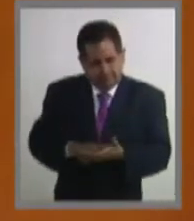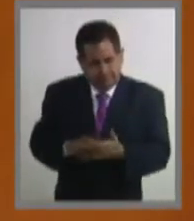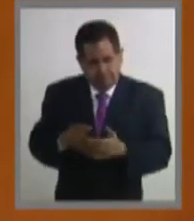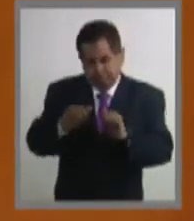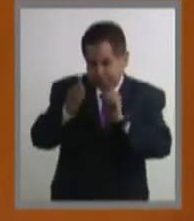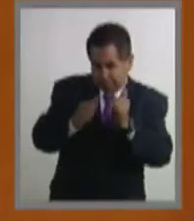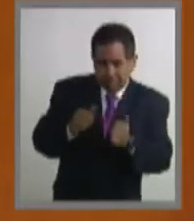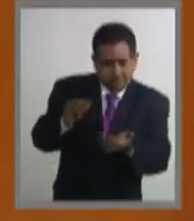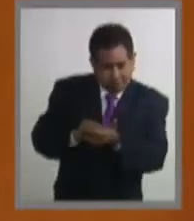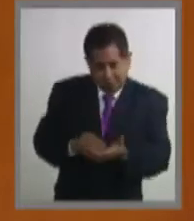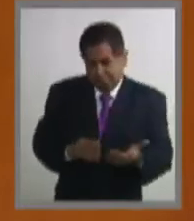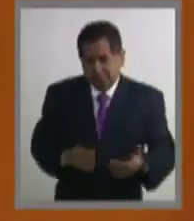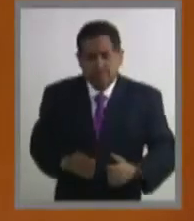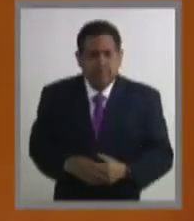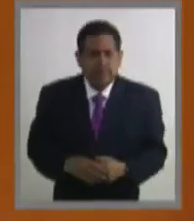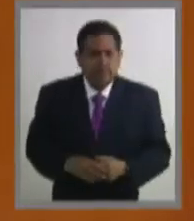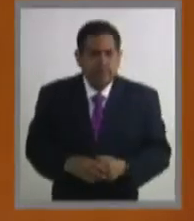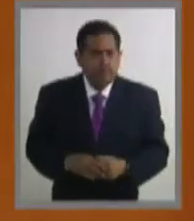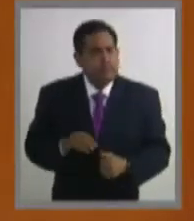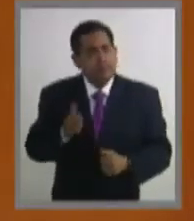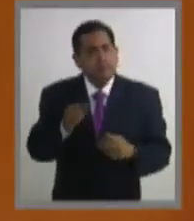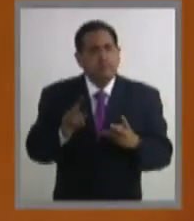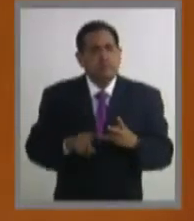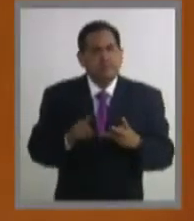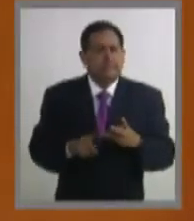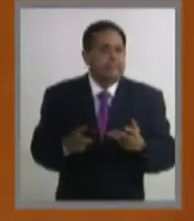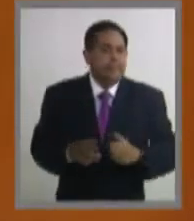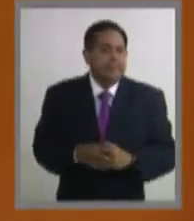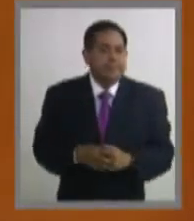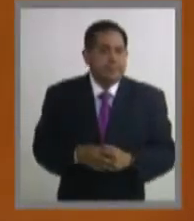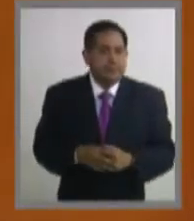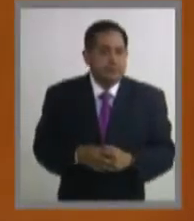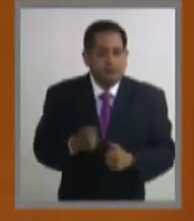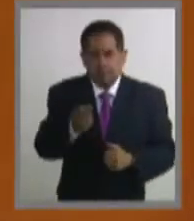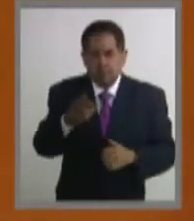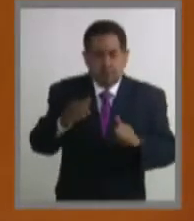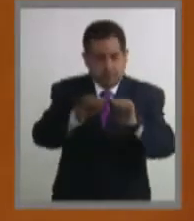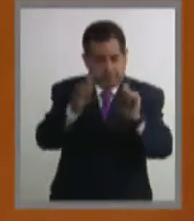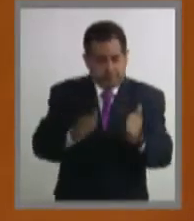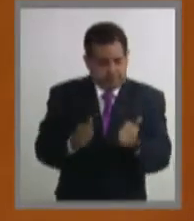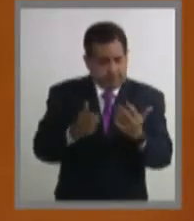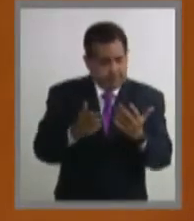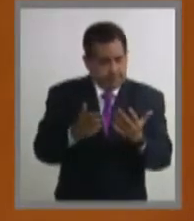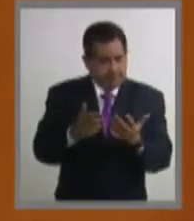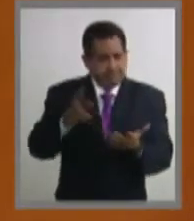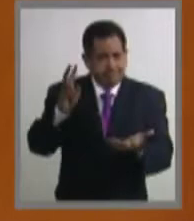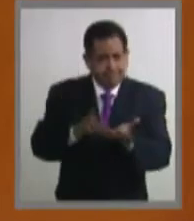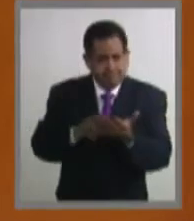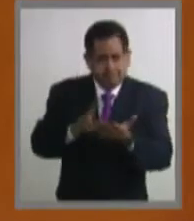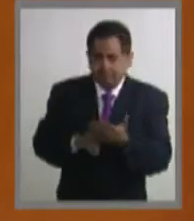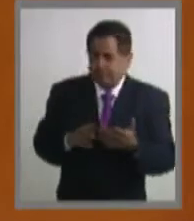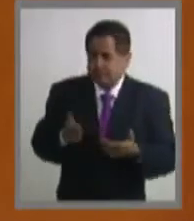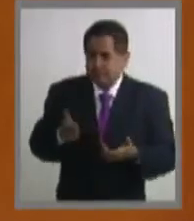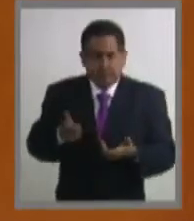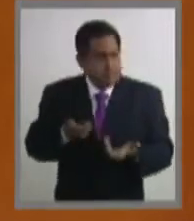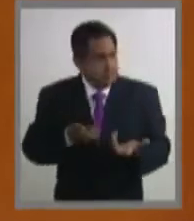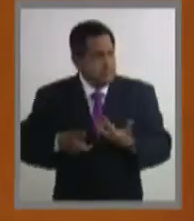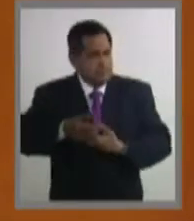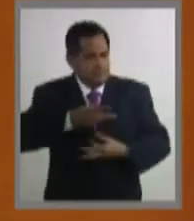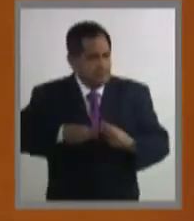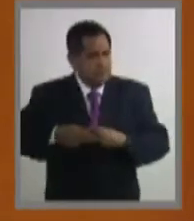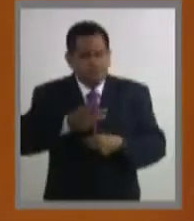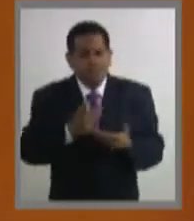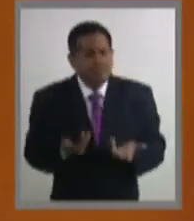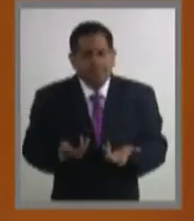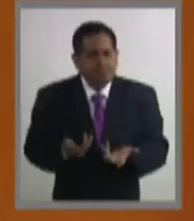sus artesanías. Lo otro es que los artesanos no tienen el valor de capitalizar.